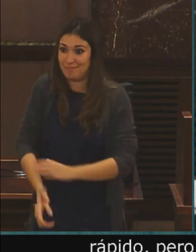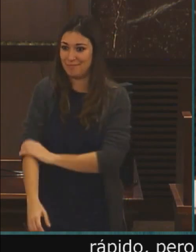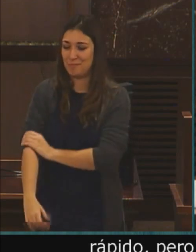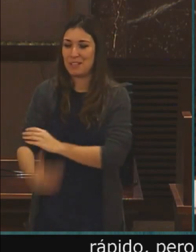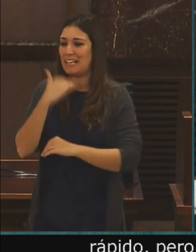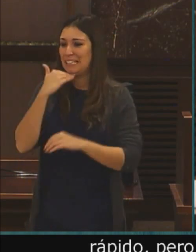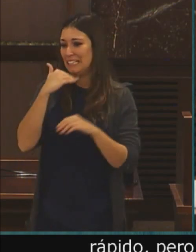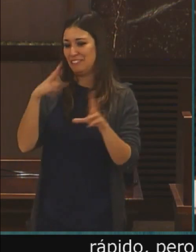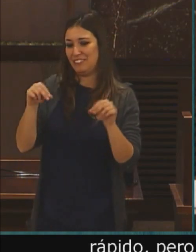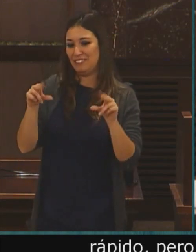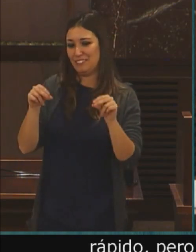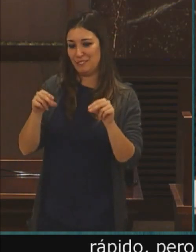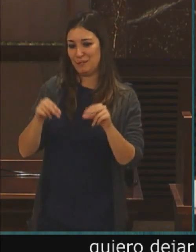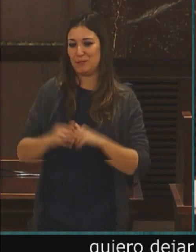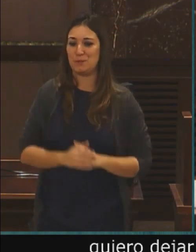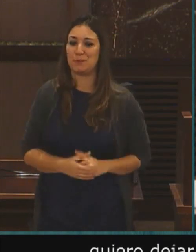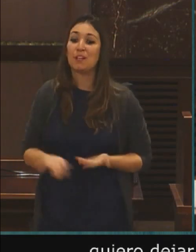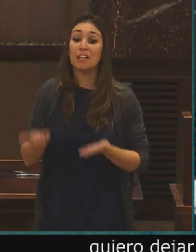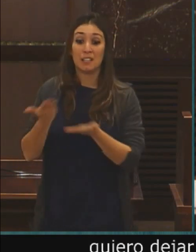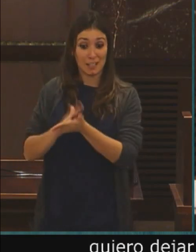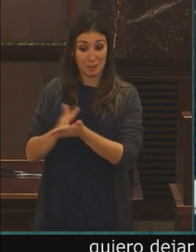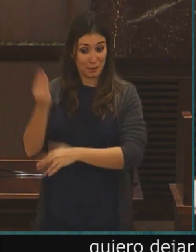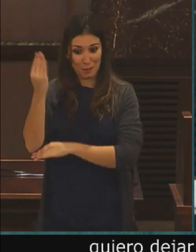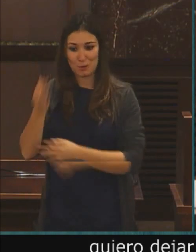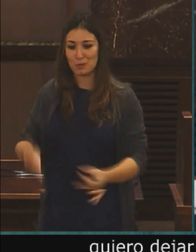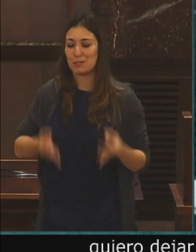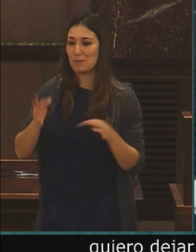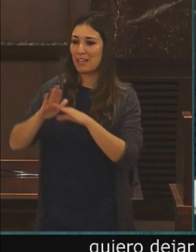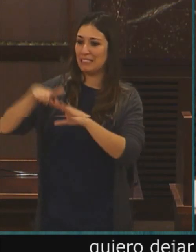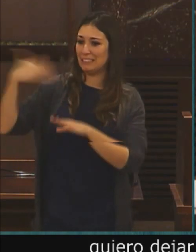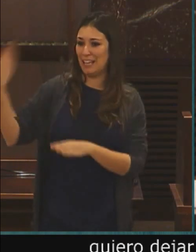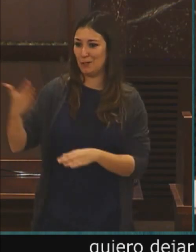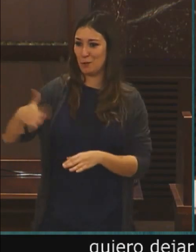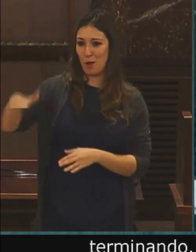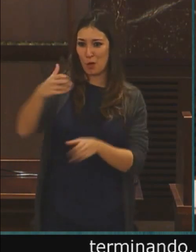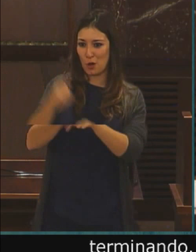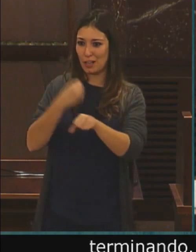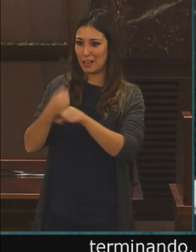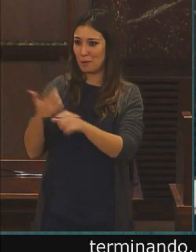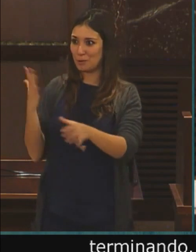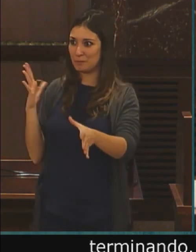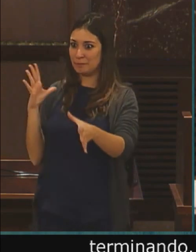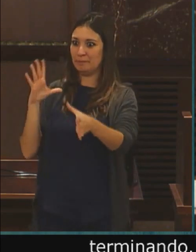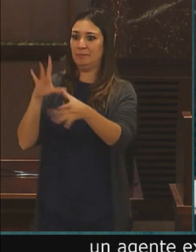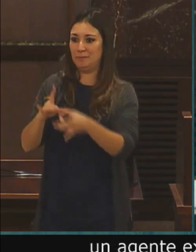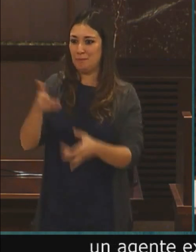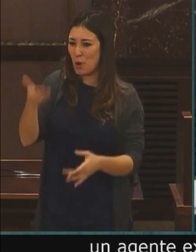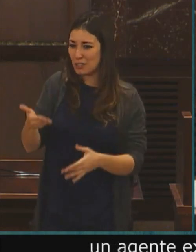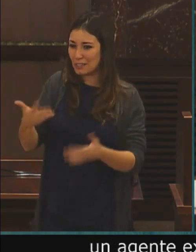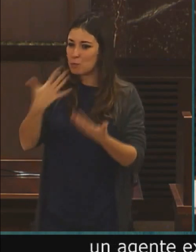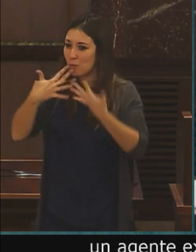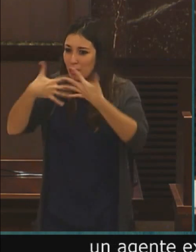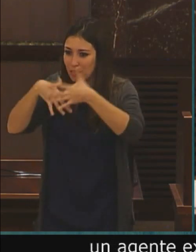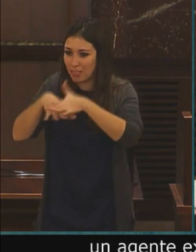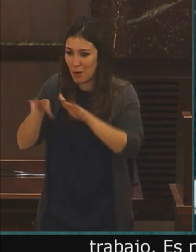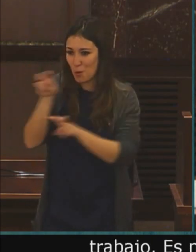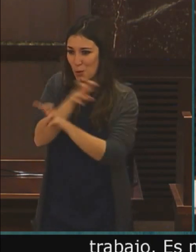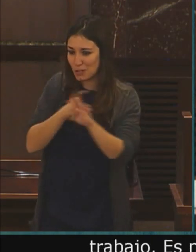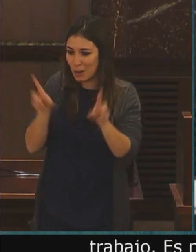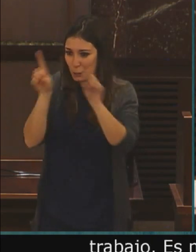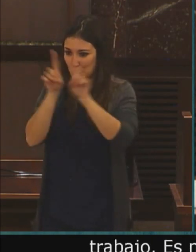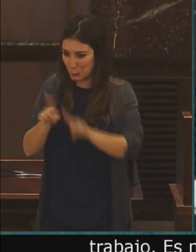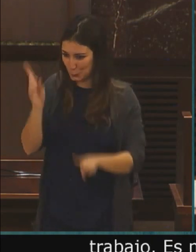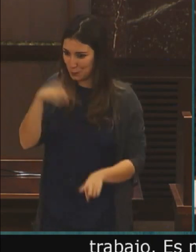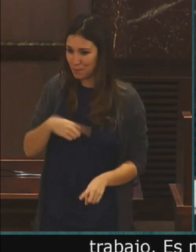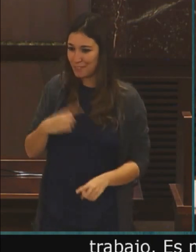Voy terminando. El mediador siempre es un agente externo en un lugar de trabajo. Es muy importante que sepa mimetizarse con el entorno. Muchas